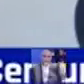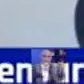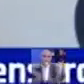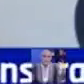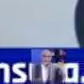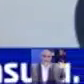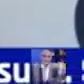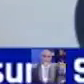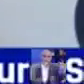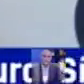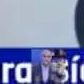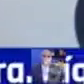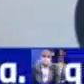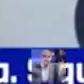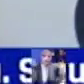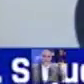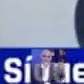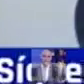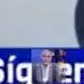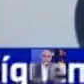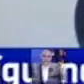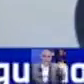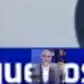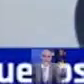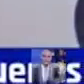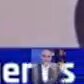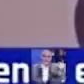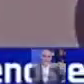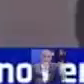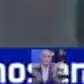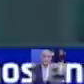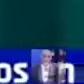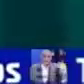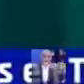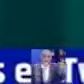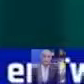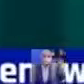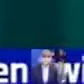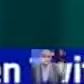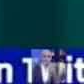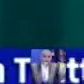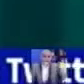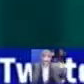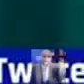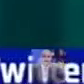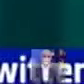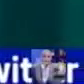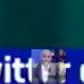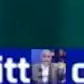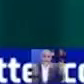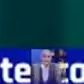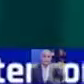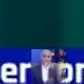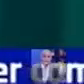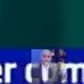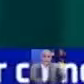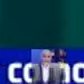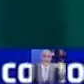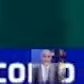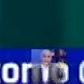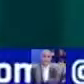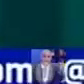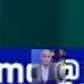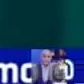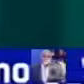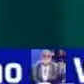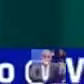acuerdo entre el presidente de la República, pues bueno, que se lleva a cabo a favor de las